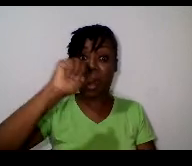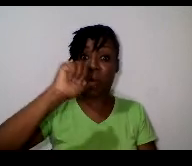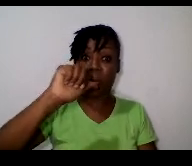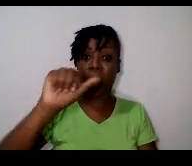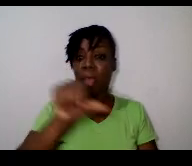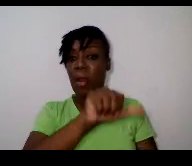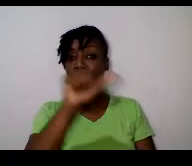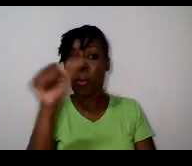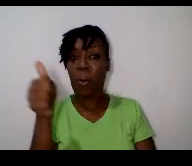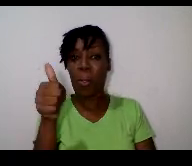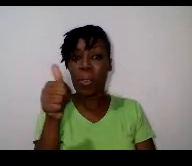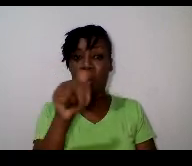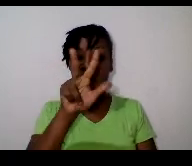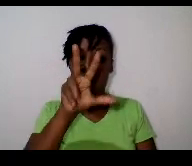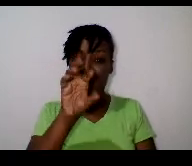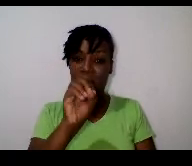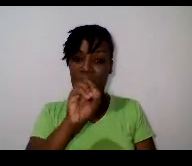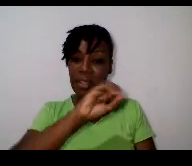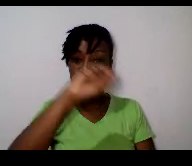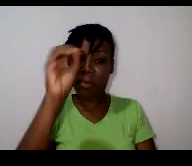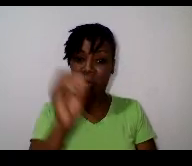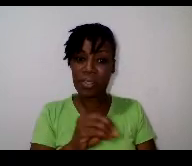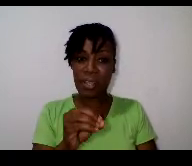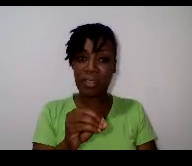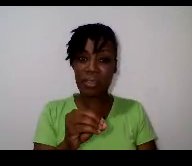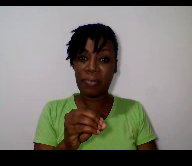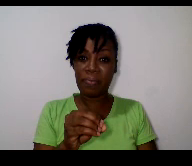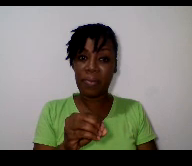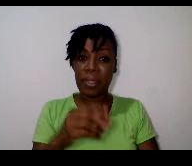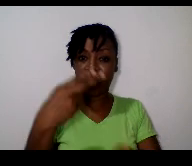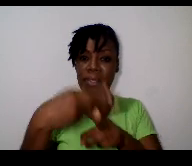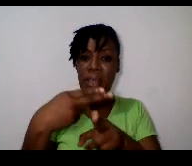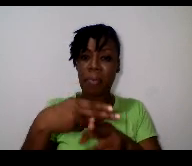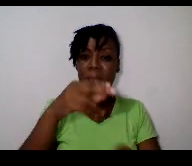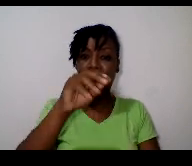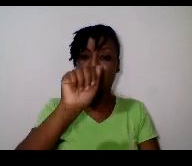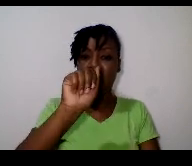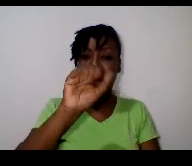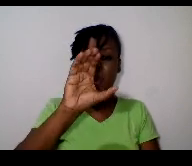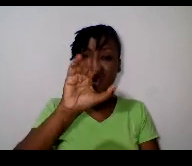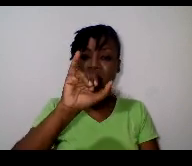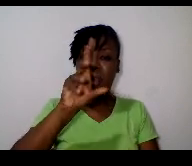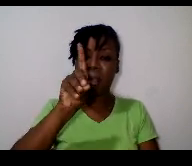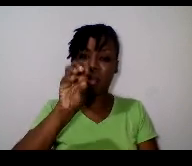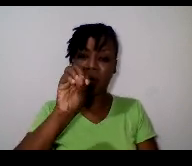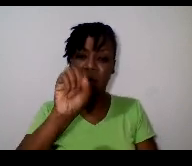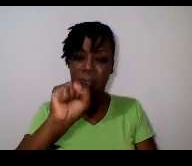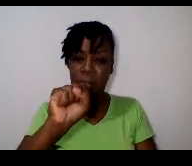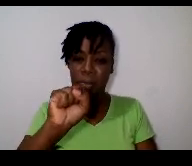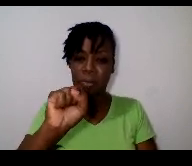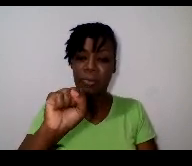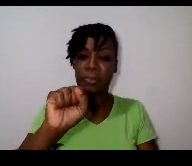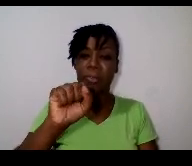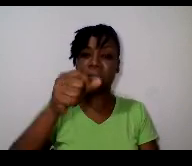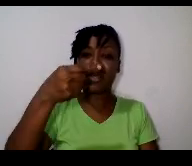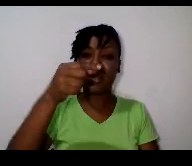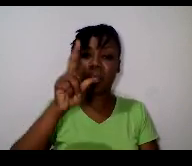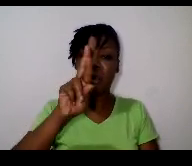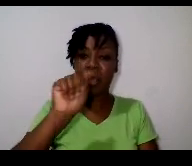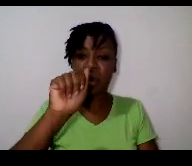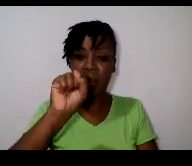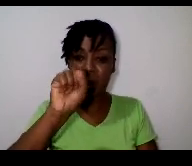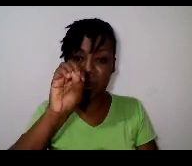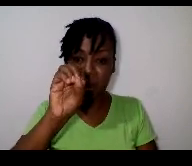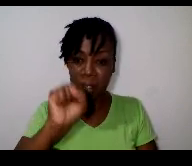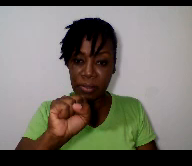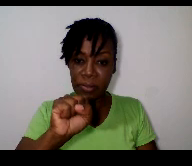está constituido por unos ácidos que se llaman ácidos grasos. Y resulta ser que tienen que ser parte de la dieta desde